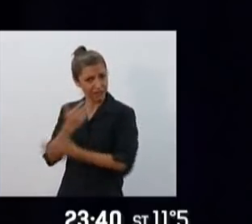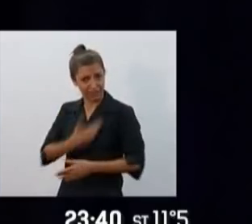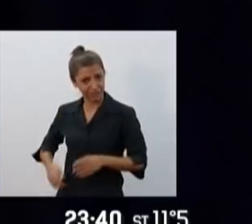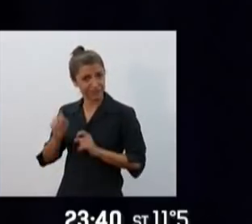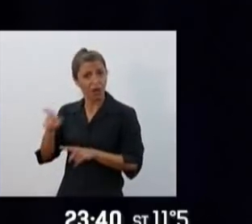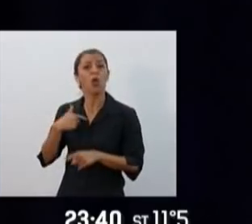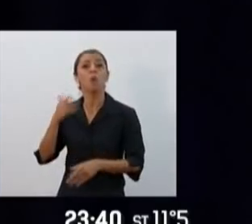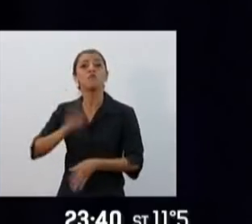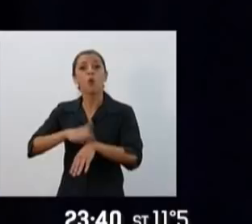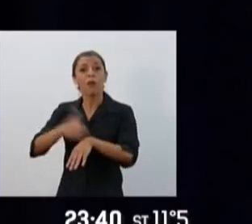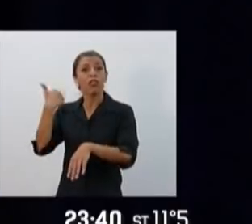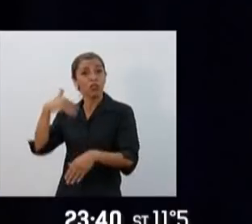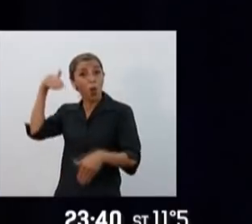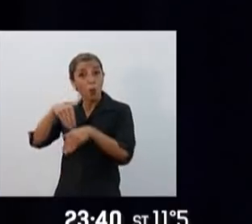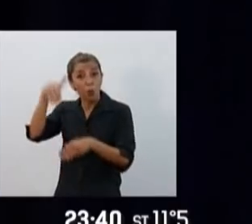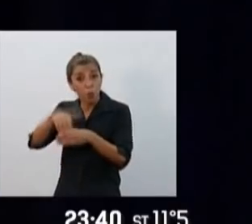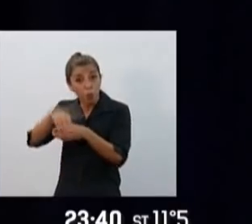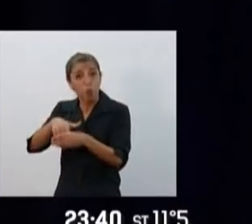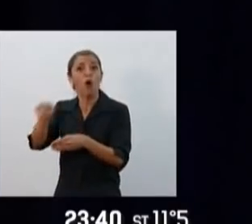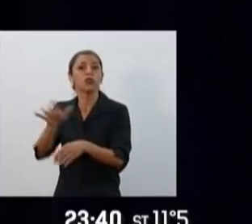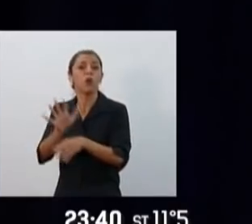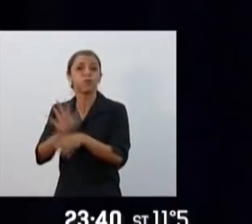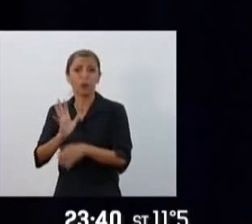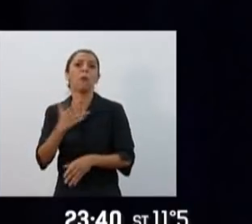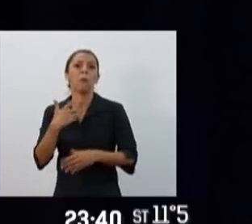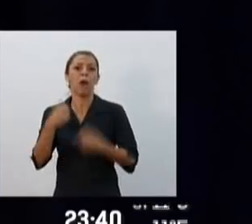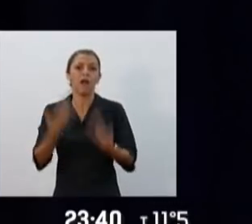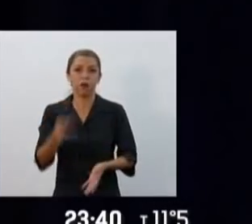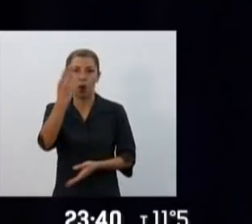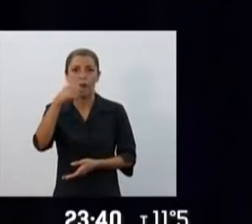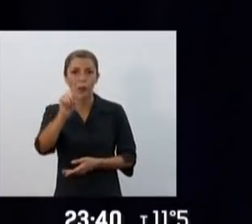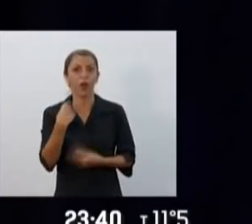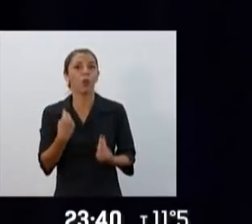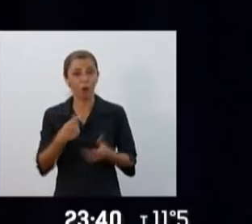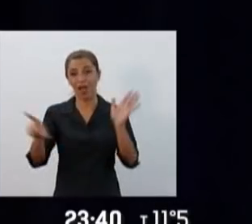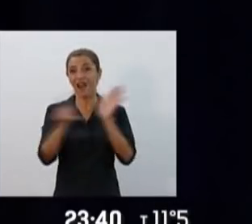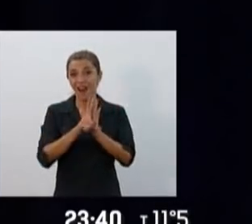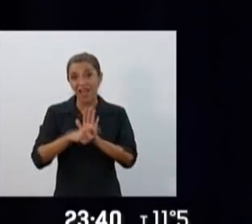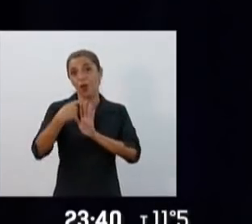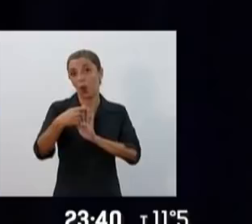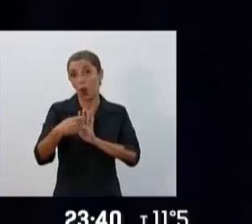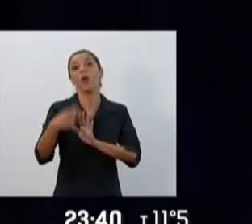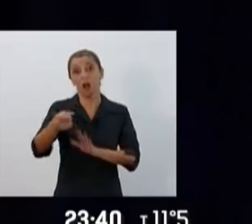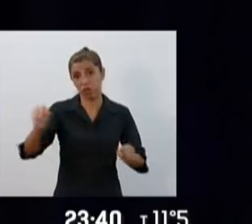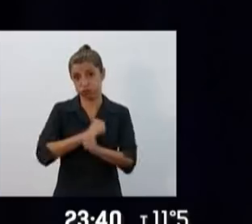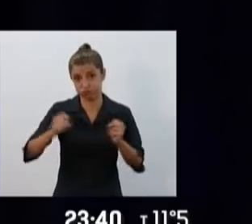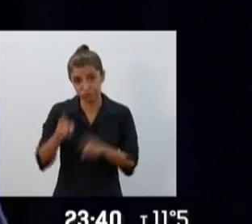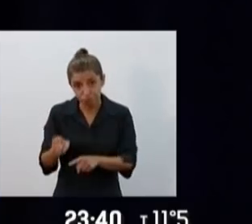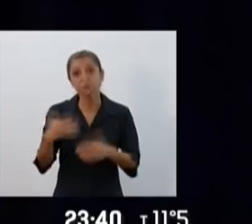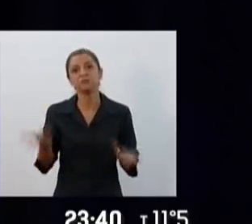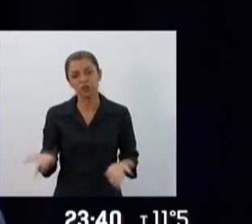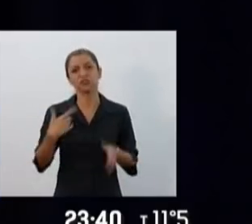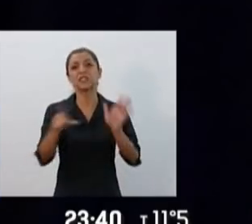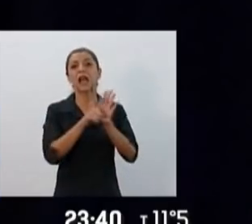votar, eligieron por los bancos en contra de los jubilados, votando la reforma previsional y cada una de las leyes que necesitó Mauricio Macri